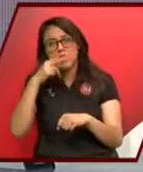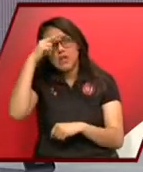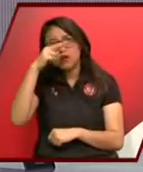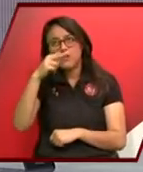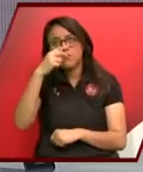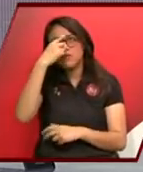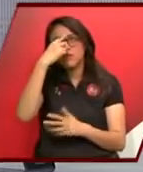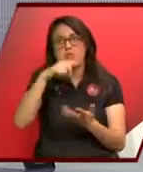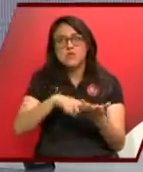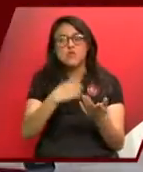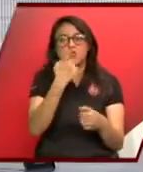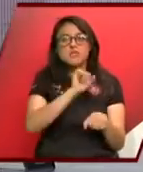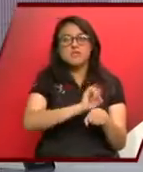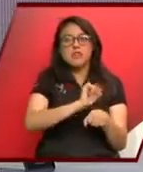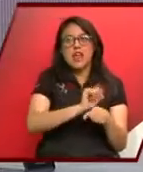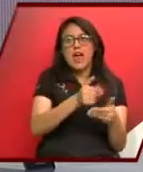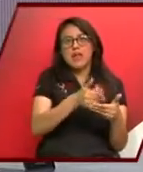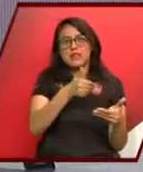deben tener.